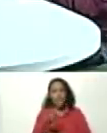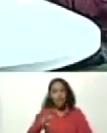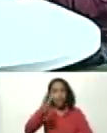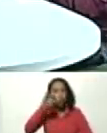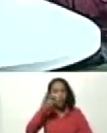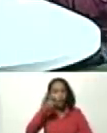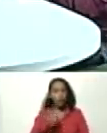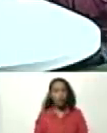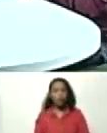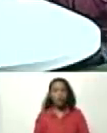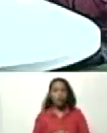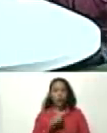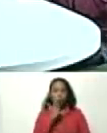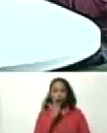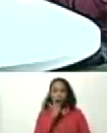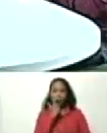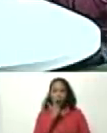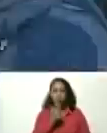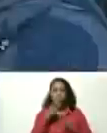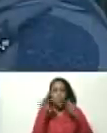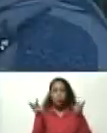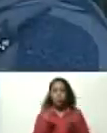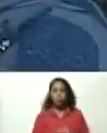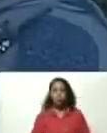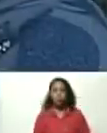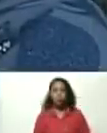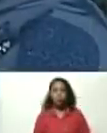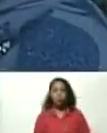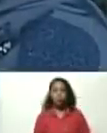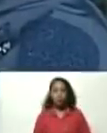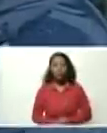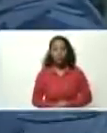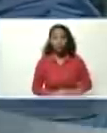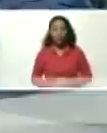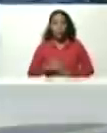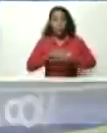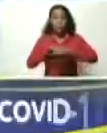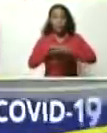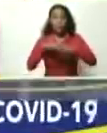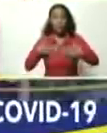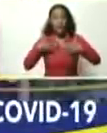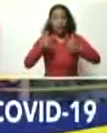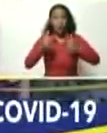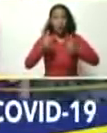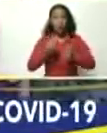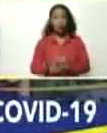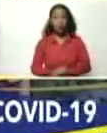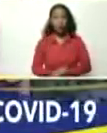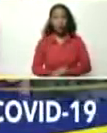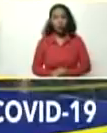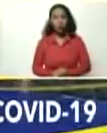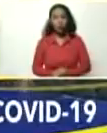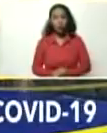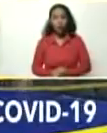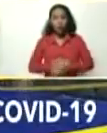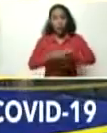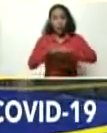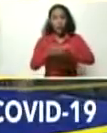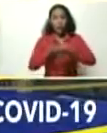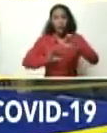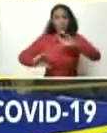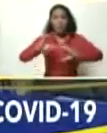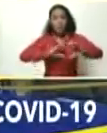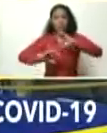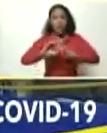Seguridad Pública, el ministro de Salud, compañero Carlos Alvarado, la ministra de